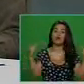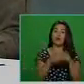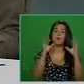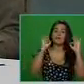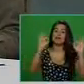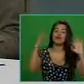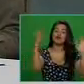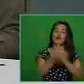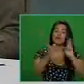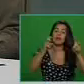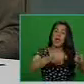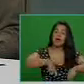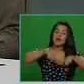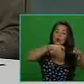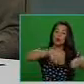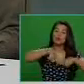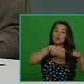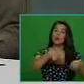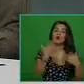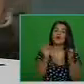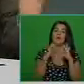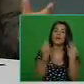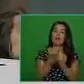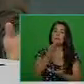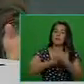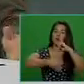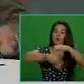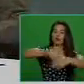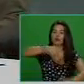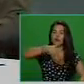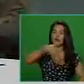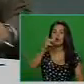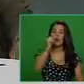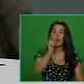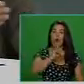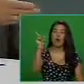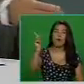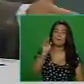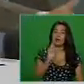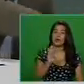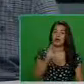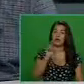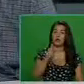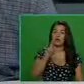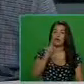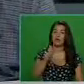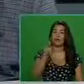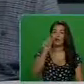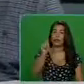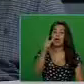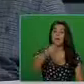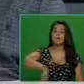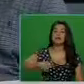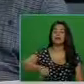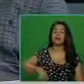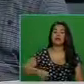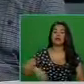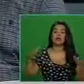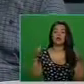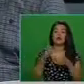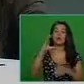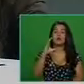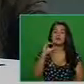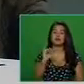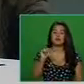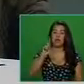especializada de agricultura familiar del Mercosur. Para ello nos acompaña Brut Linares, presidente del CIARA. Brut, ¿qué tal? Bienvenido, buenos días. Gracias por acompañarnos en